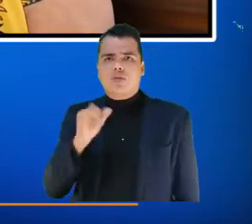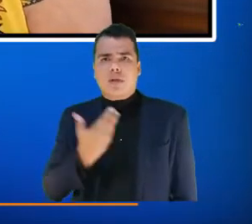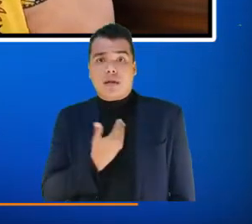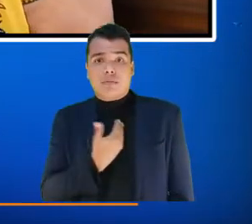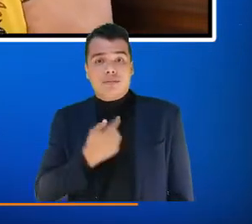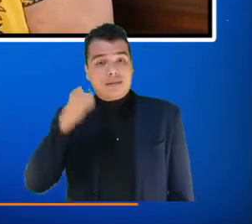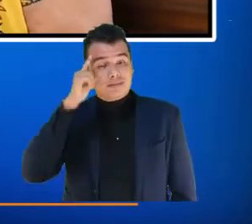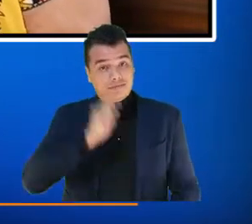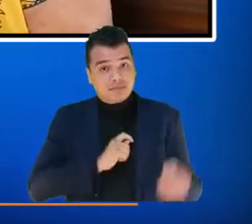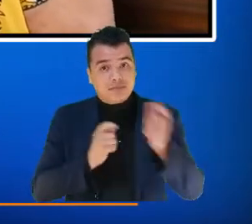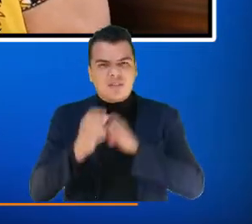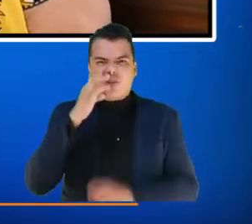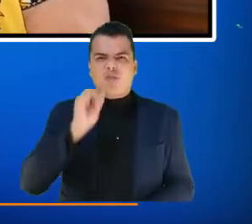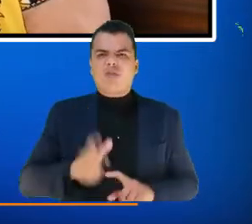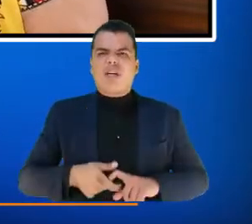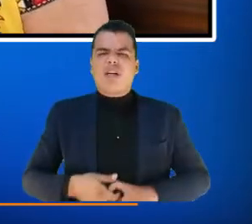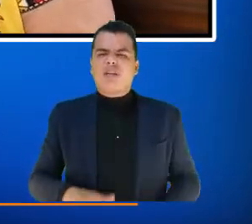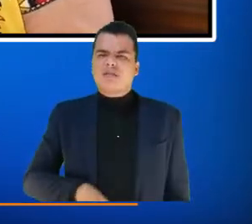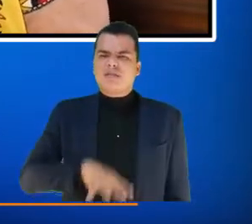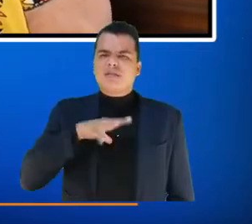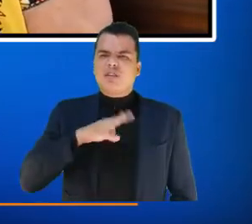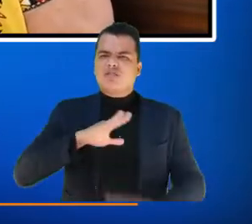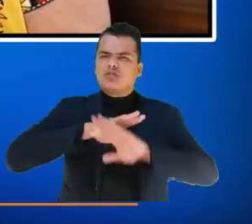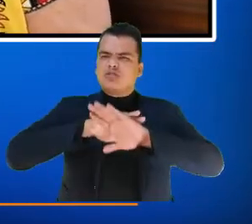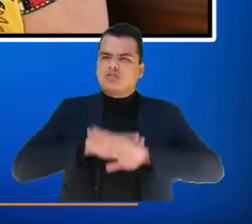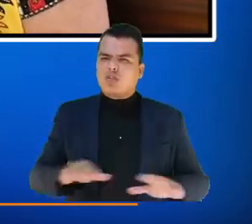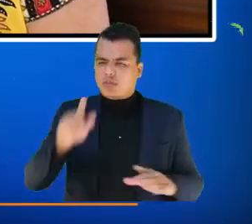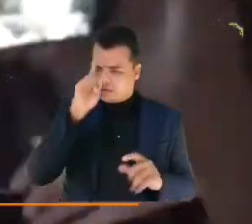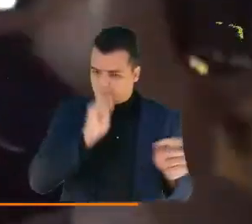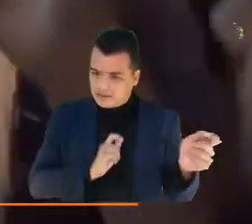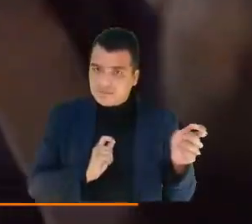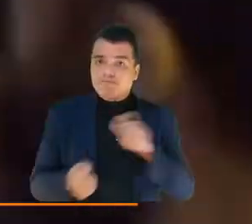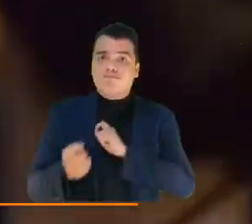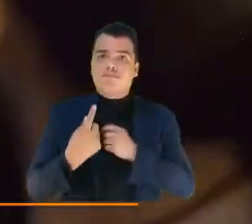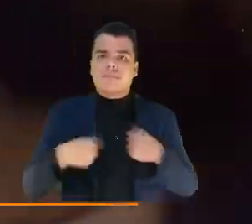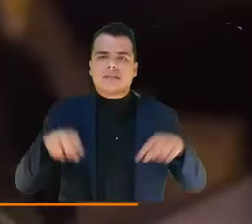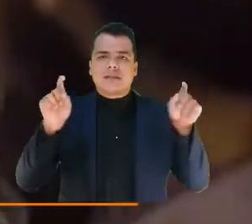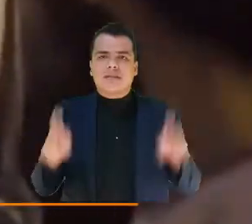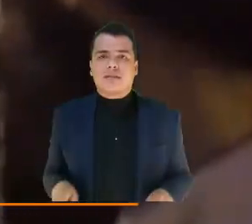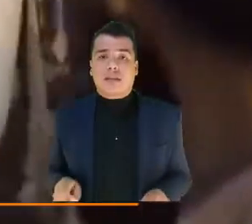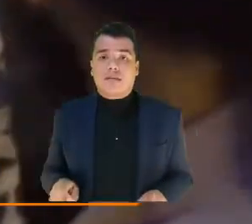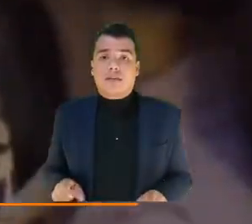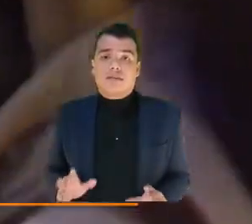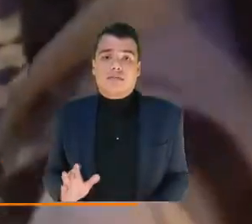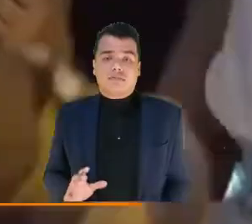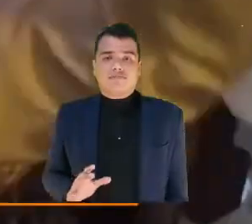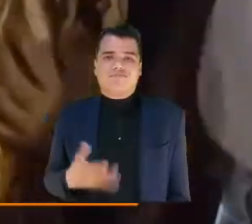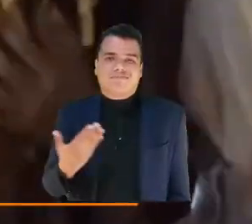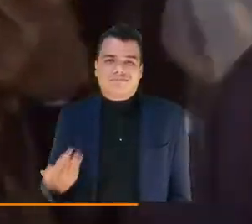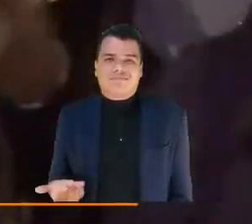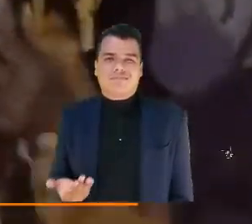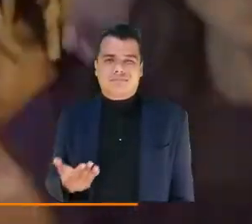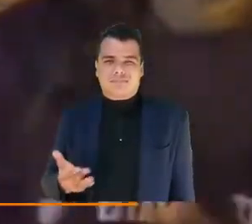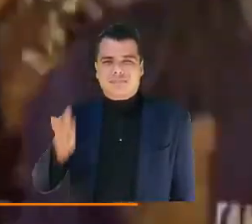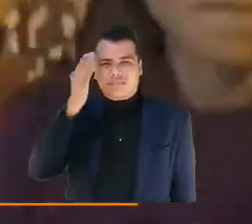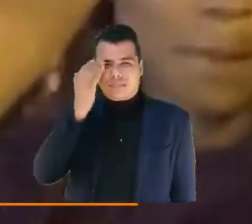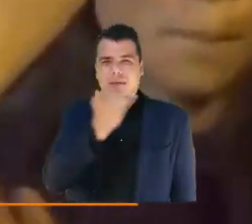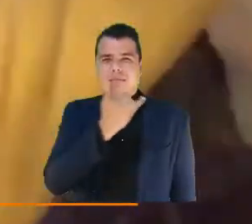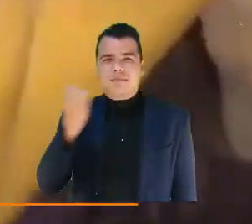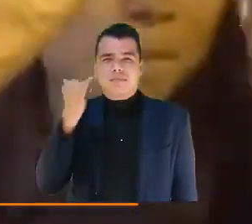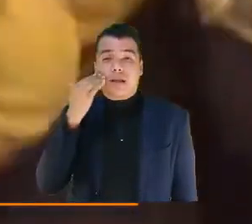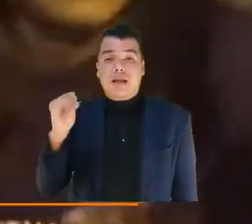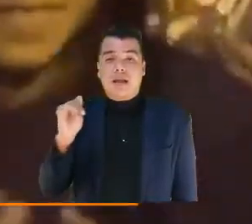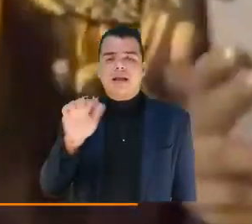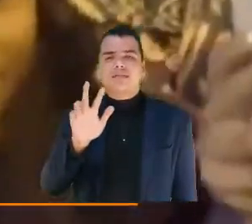que cambiar el patriarcado por el maternalismo en la política, Francia. Sí, yo creo que ven a muchas mamás. El 52% de